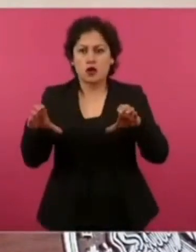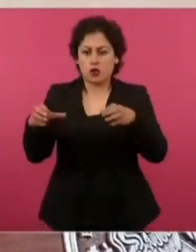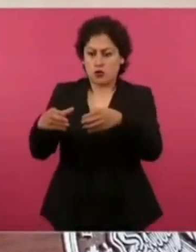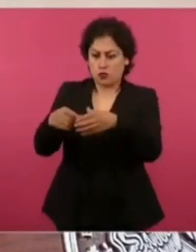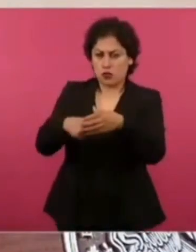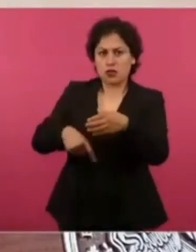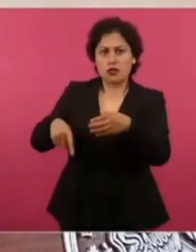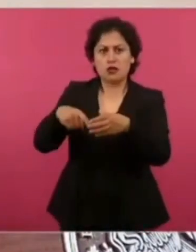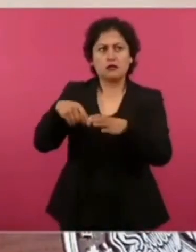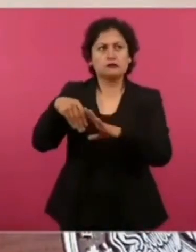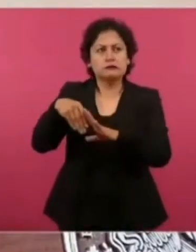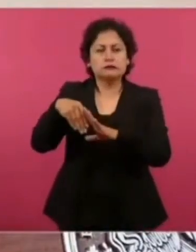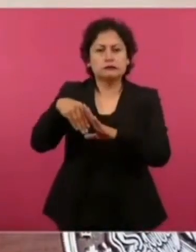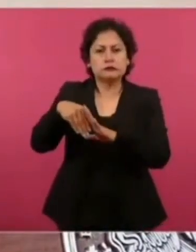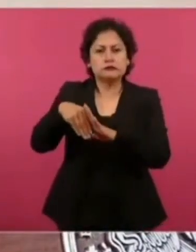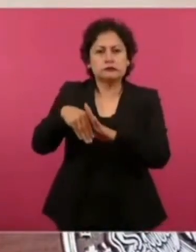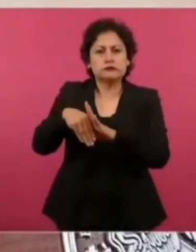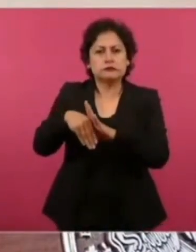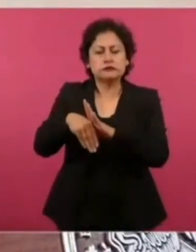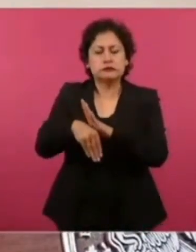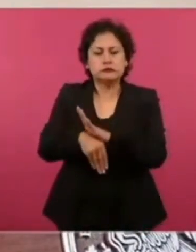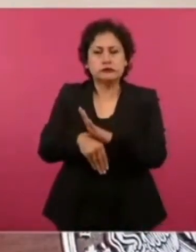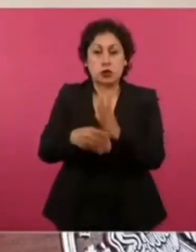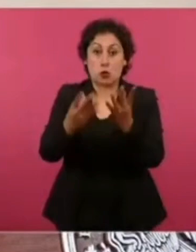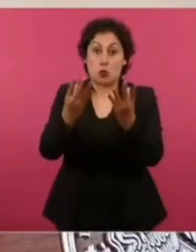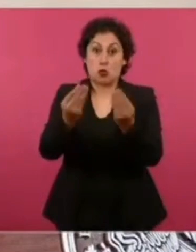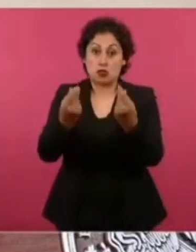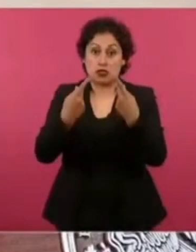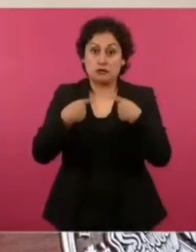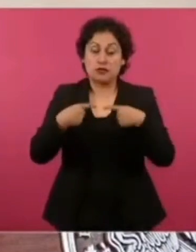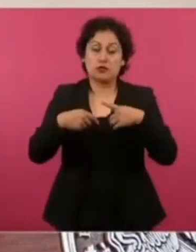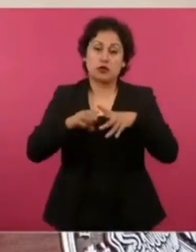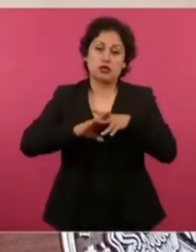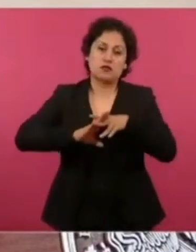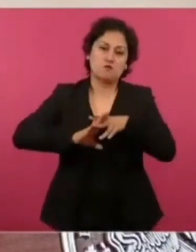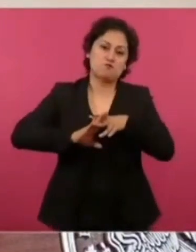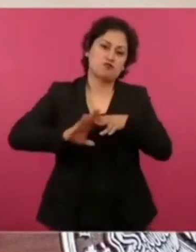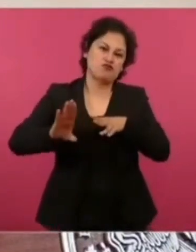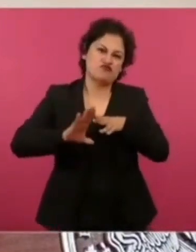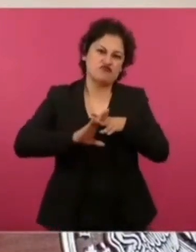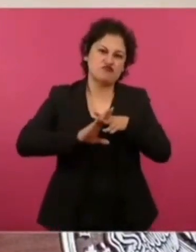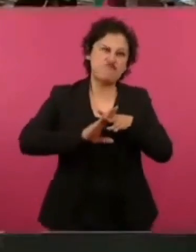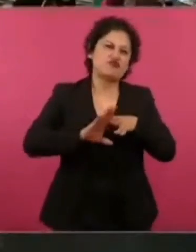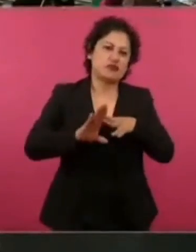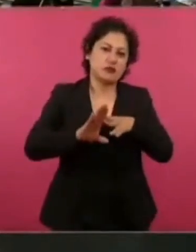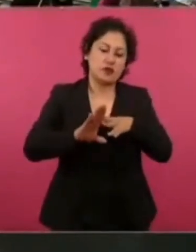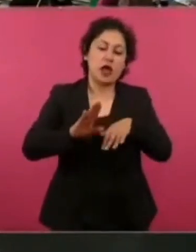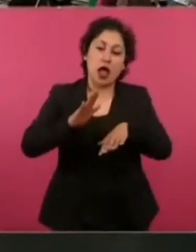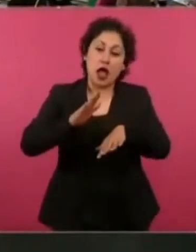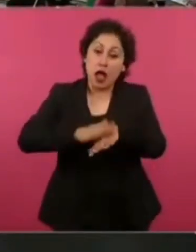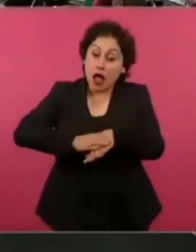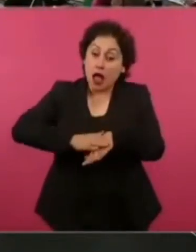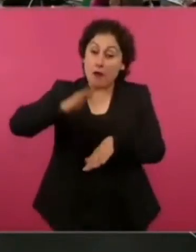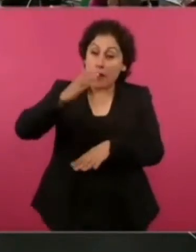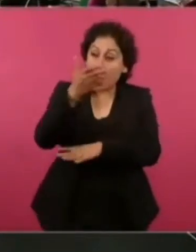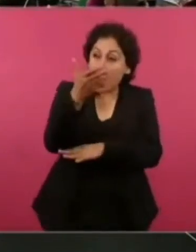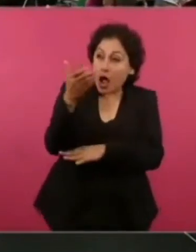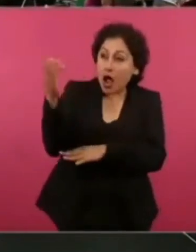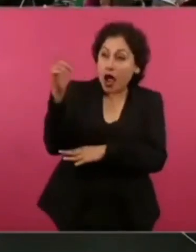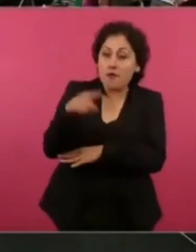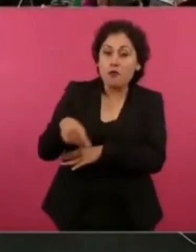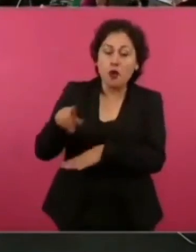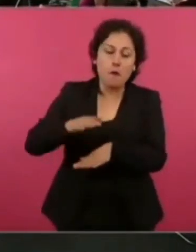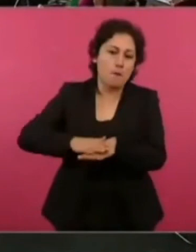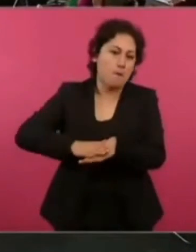perdió población el país, sobre todo en el medio rural. La mitad de los municipios de